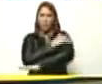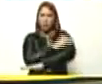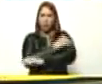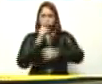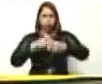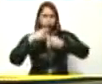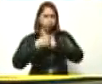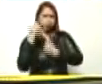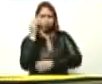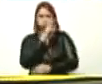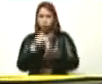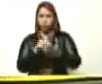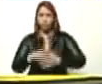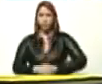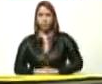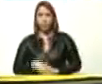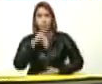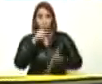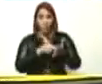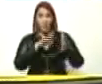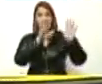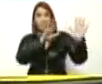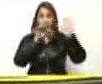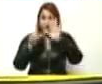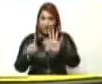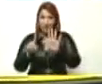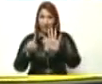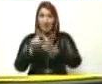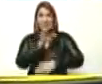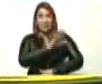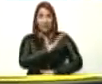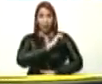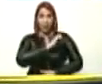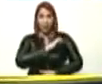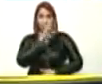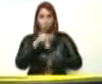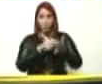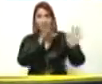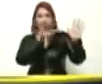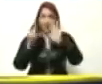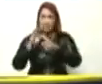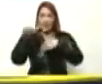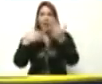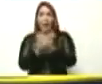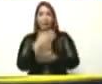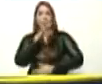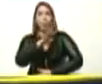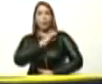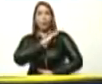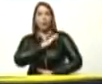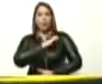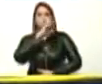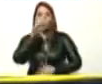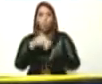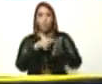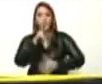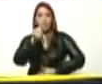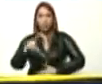2016, 2016, del 5 de enero, del 2016, al 4 de enero, del 2021,